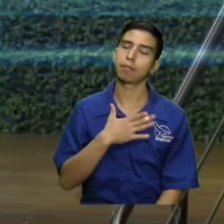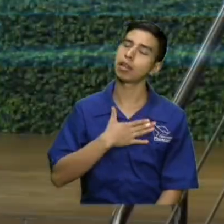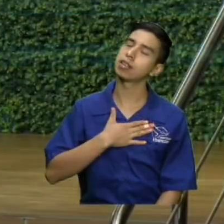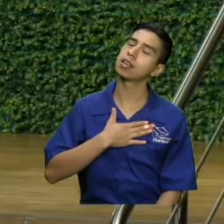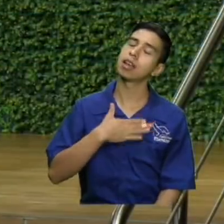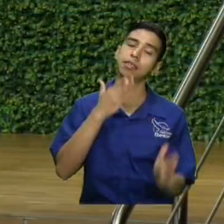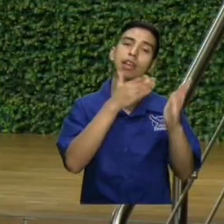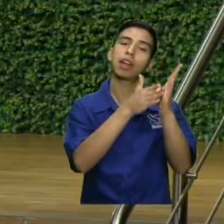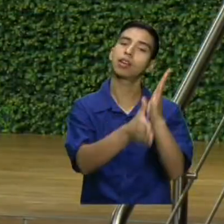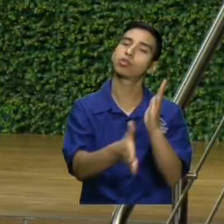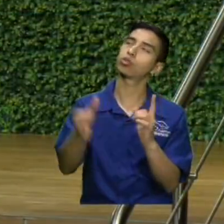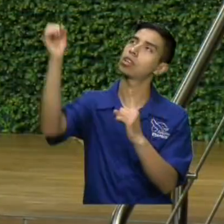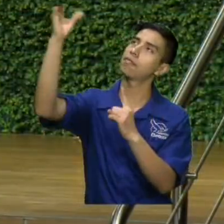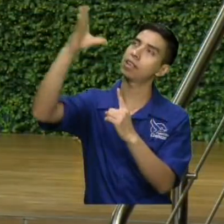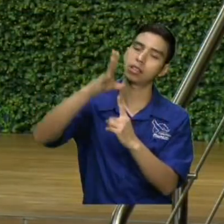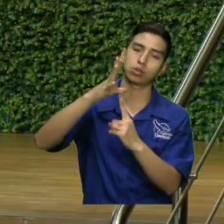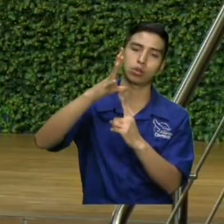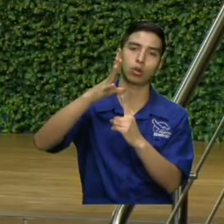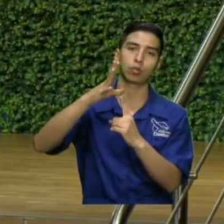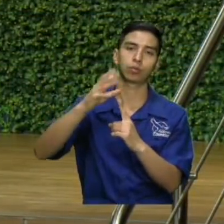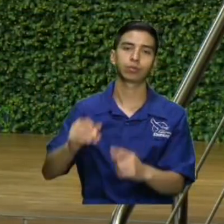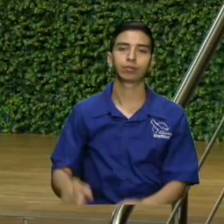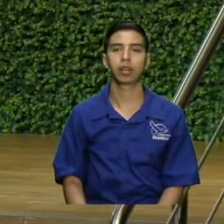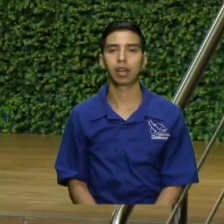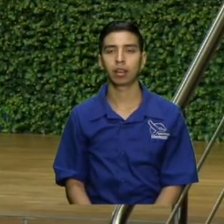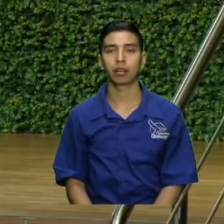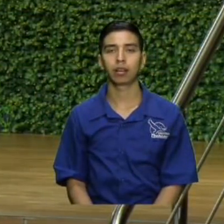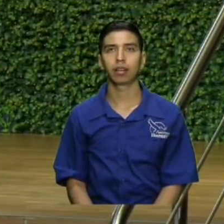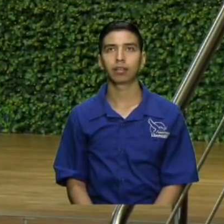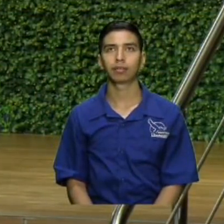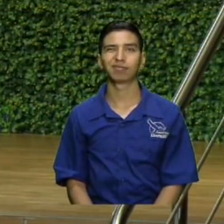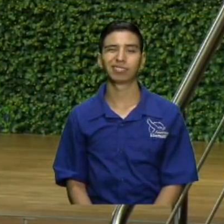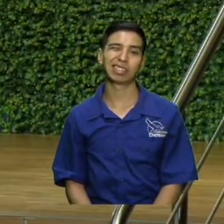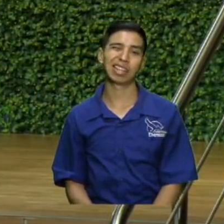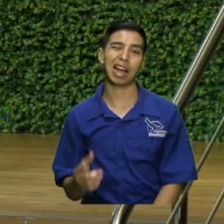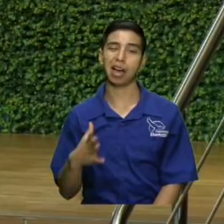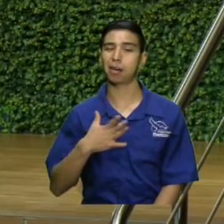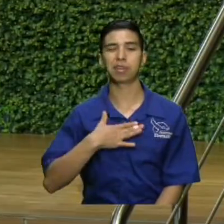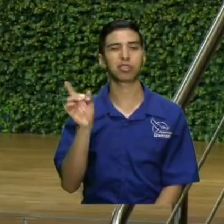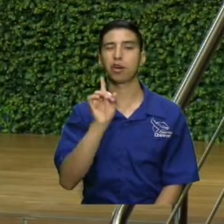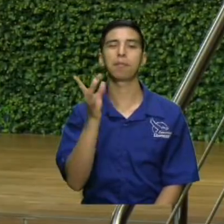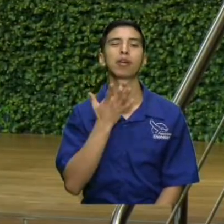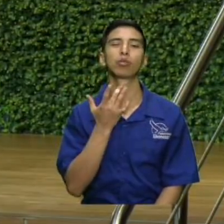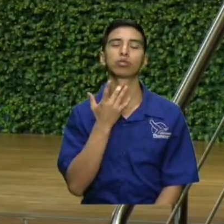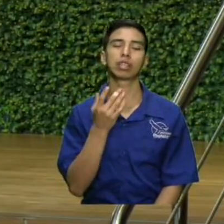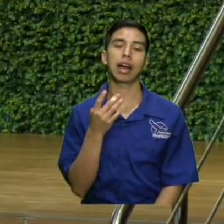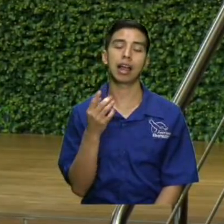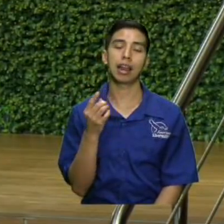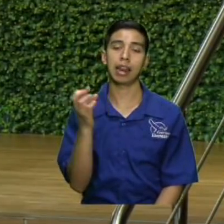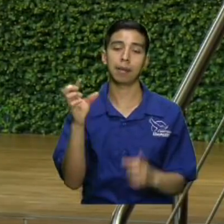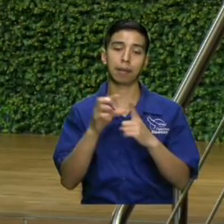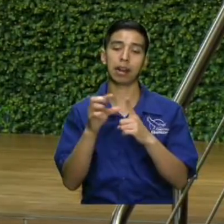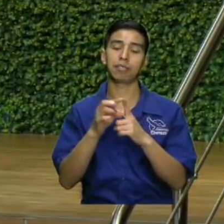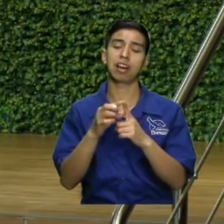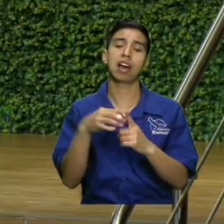Señor, vengo, no me parece muy bien la palabra reclamar, porque nosotros aquí en Guatemala reclamar